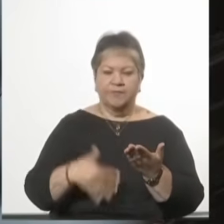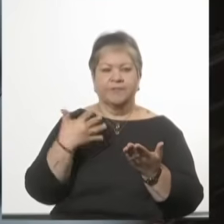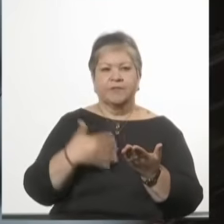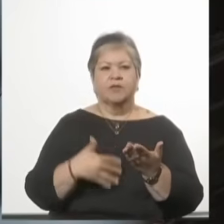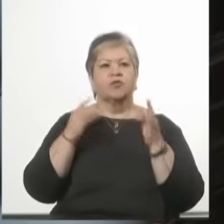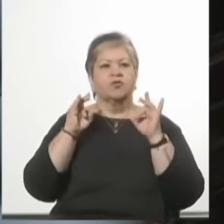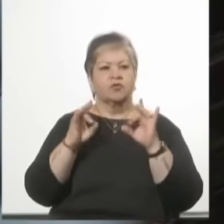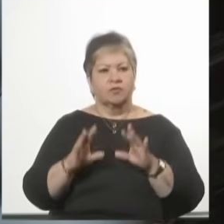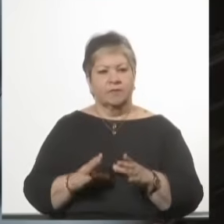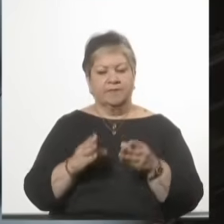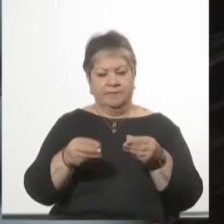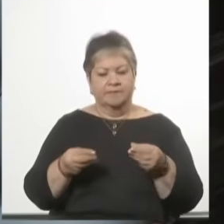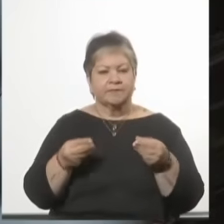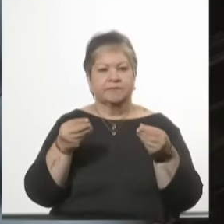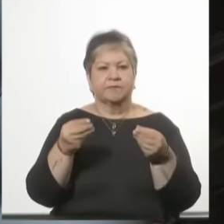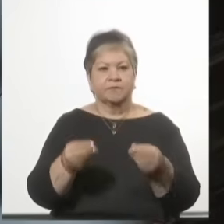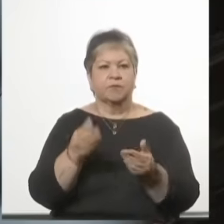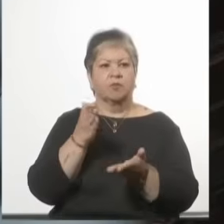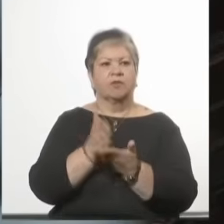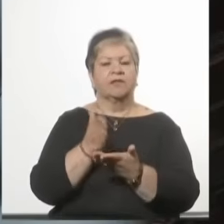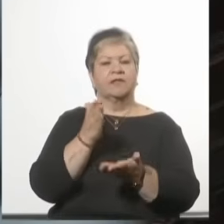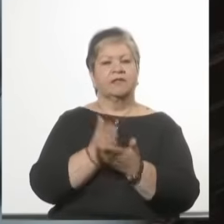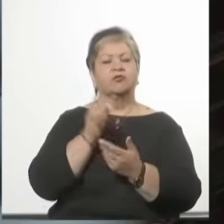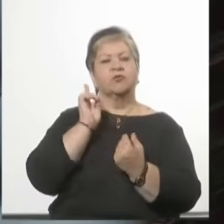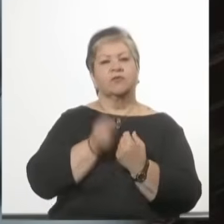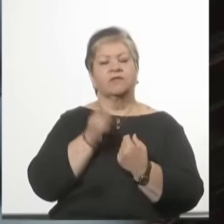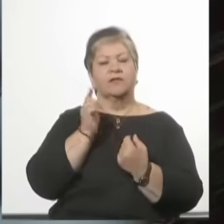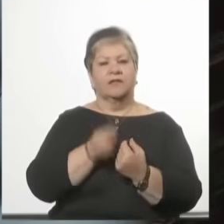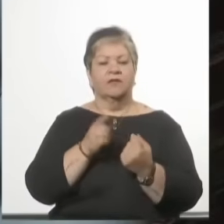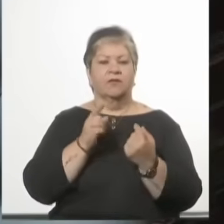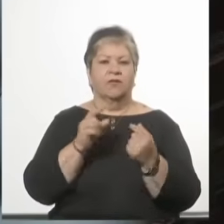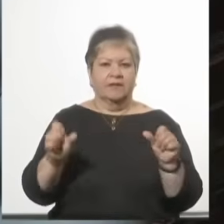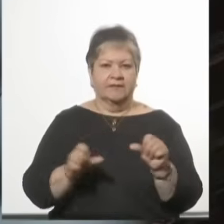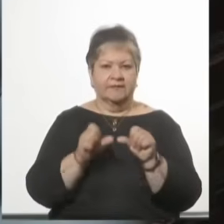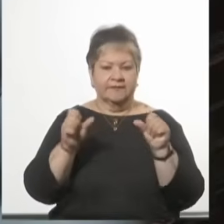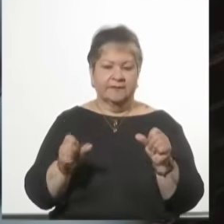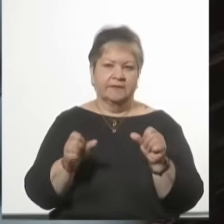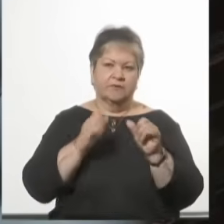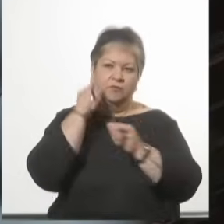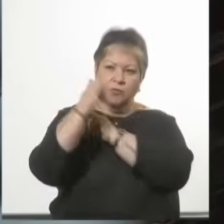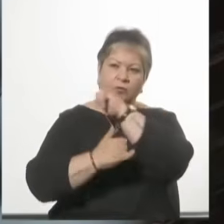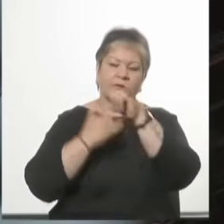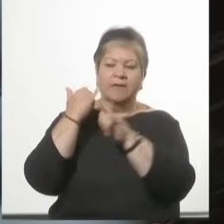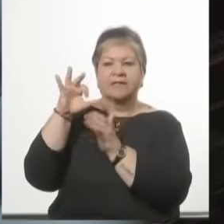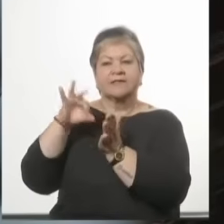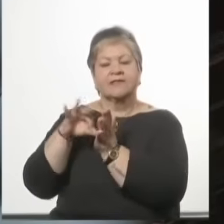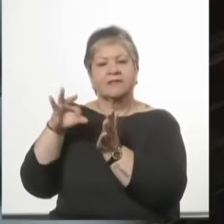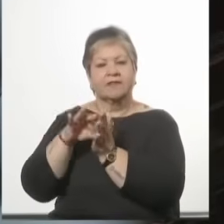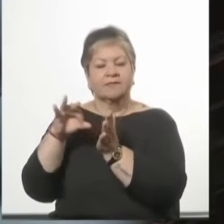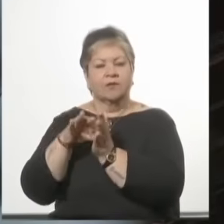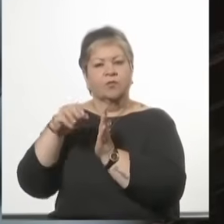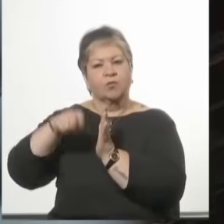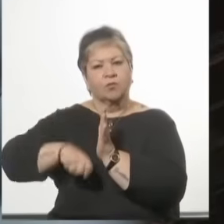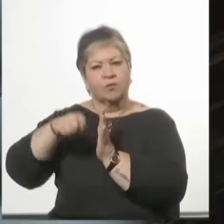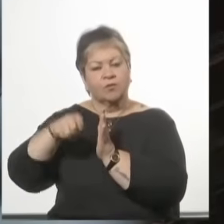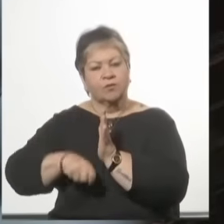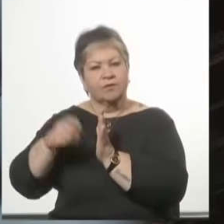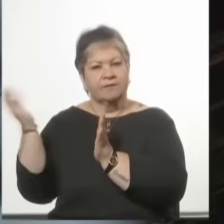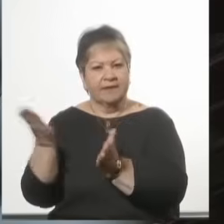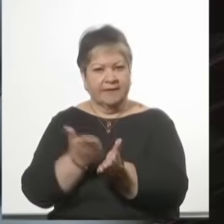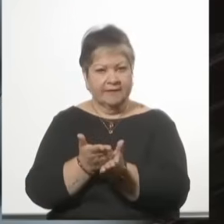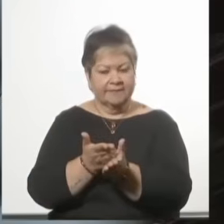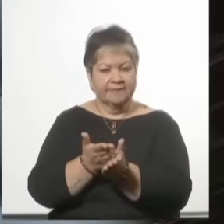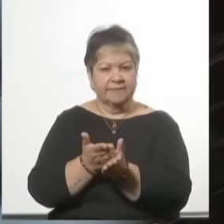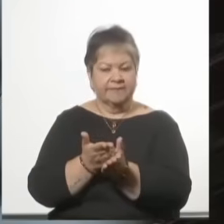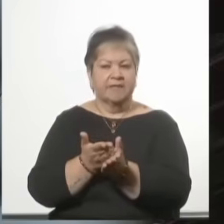dispuso lo que por derecho está obligado a hacer: dar noticia al sistema judicial penal y mandatar para